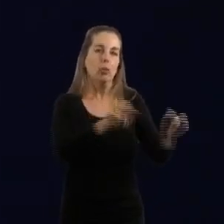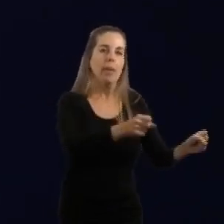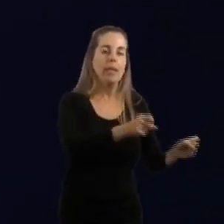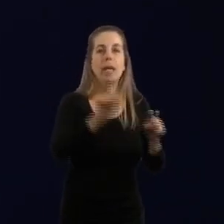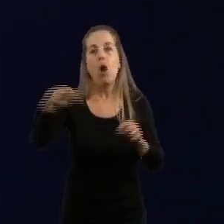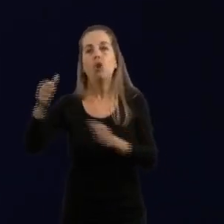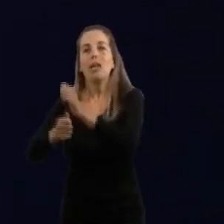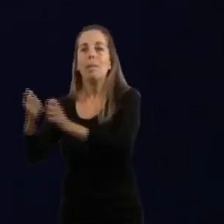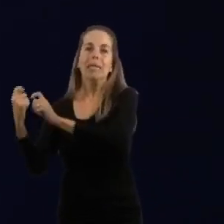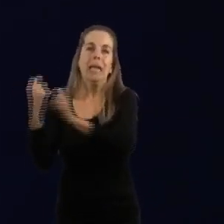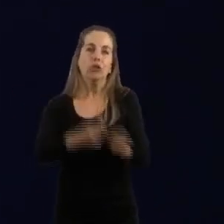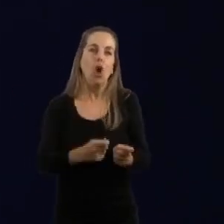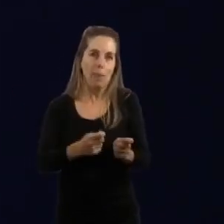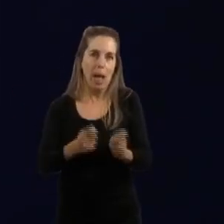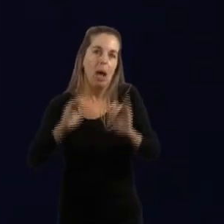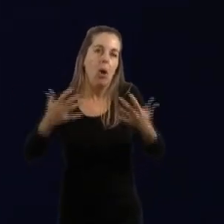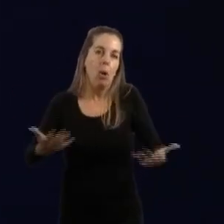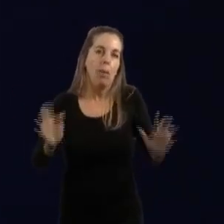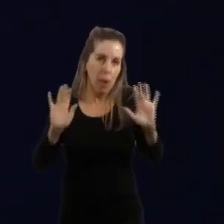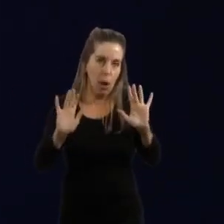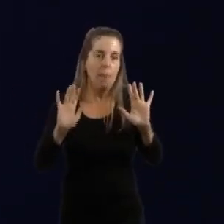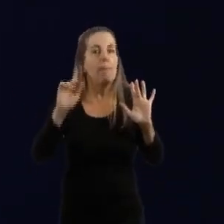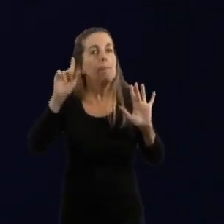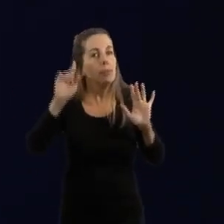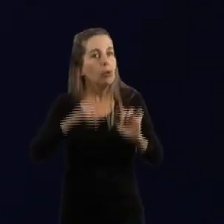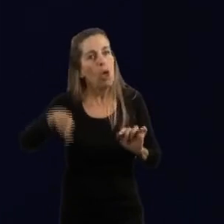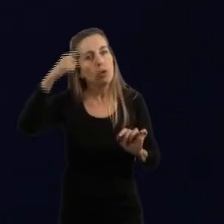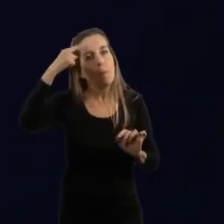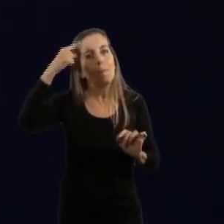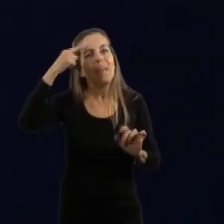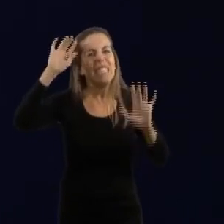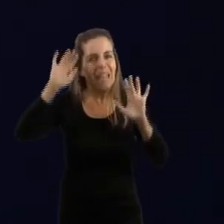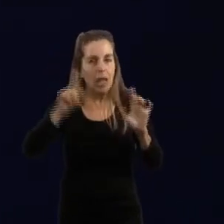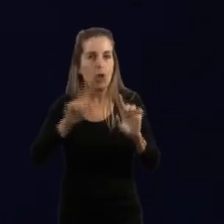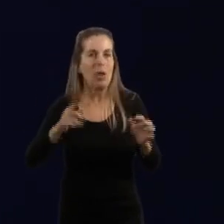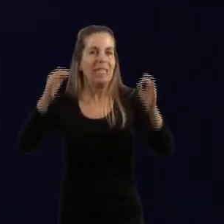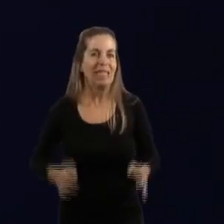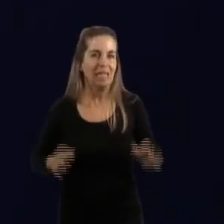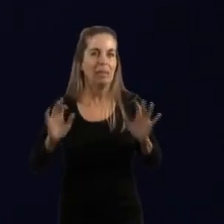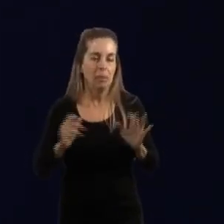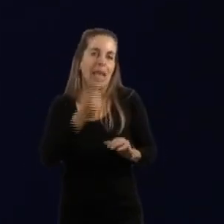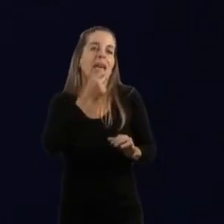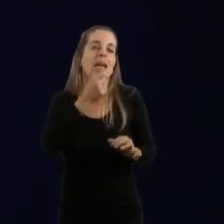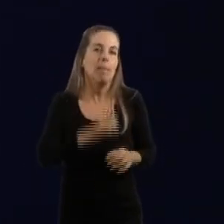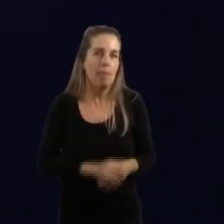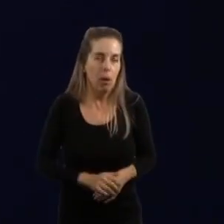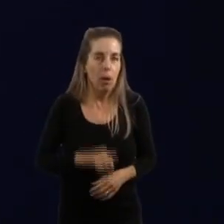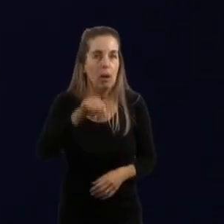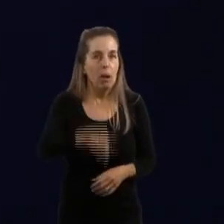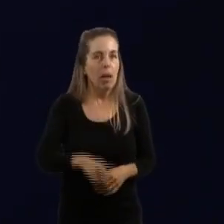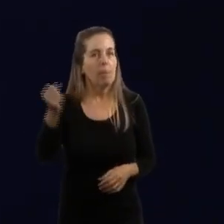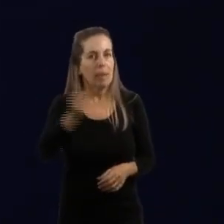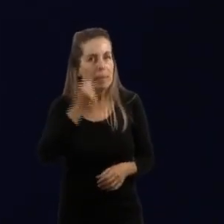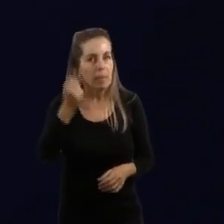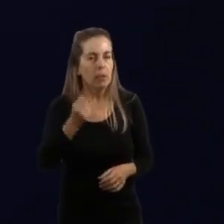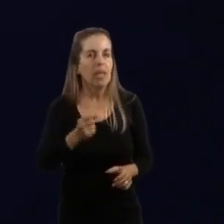aerolíneas argentinas. Todo en el terreno de la hipótesis, ¿no? Pero bueno, no nos olvidemos, lo más importante de lo que